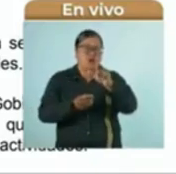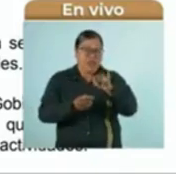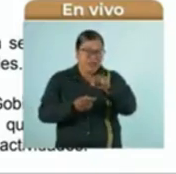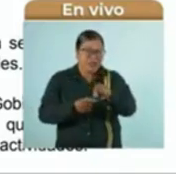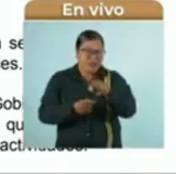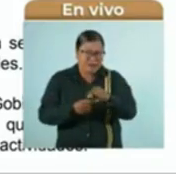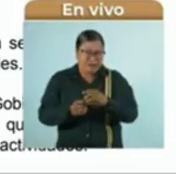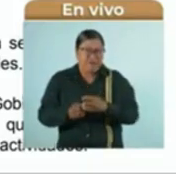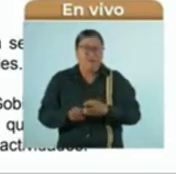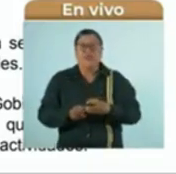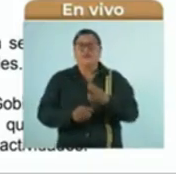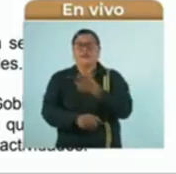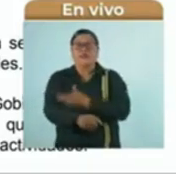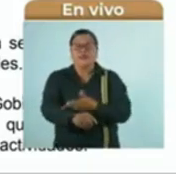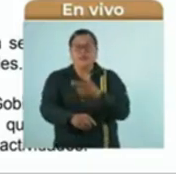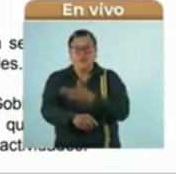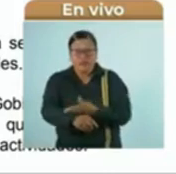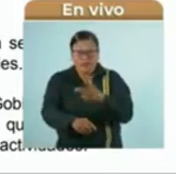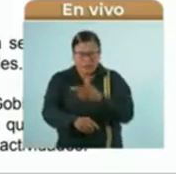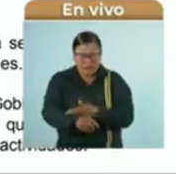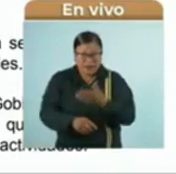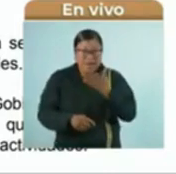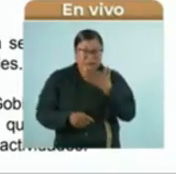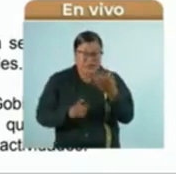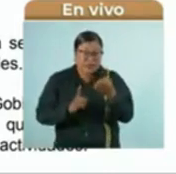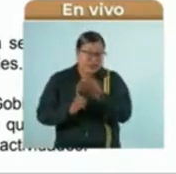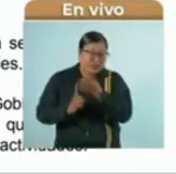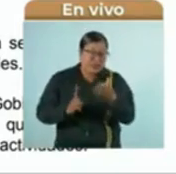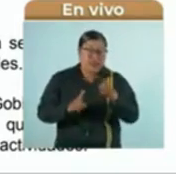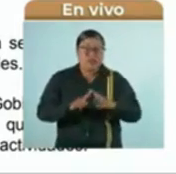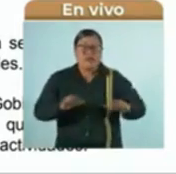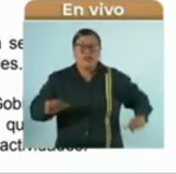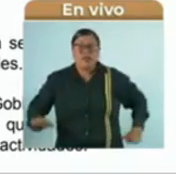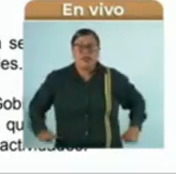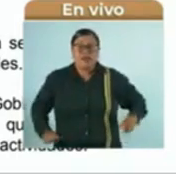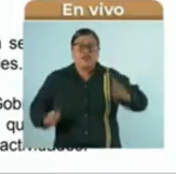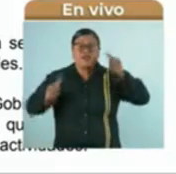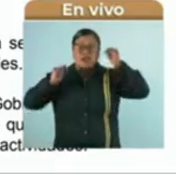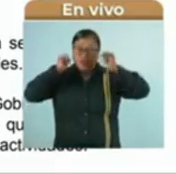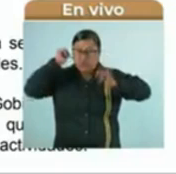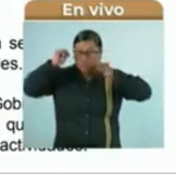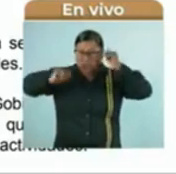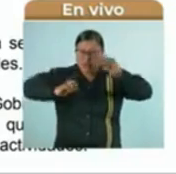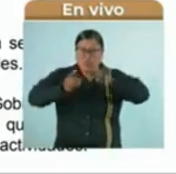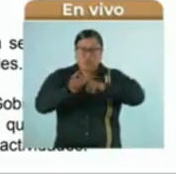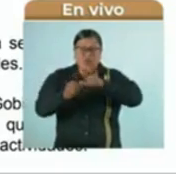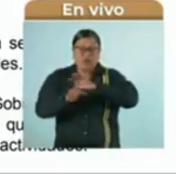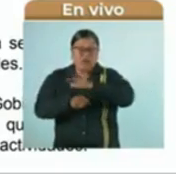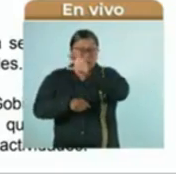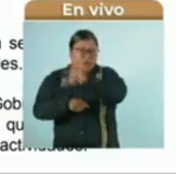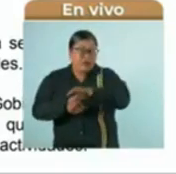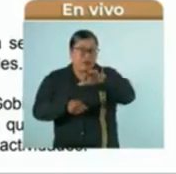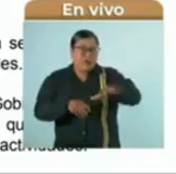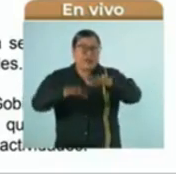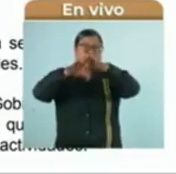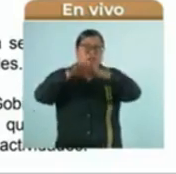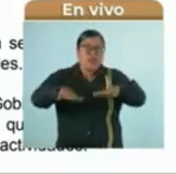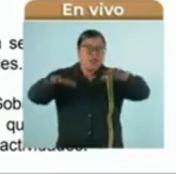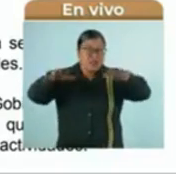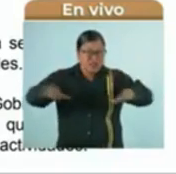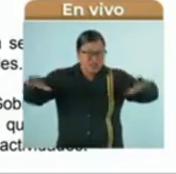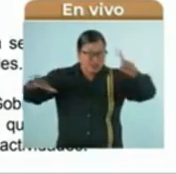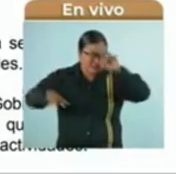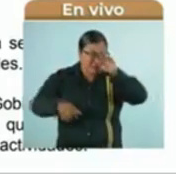Se regularizará y ordenará la actividad turística en la zona de playa para garantizar